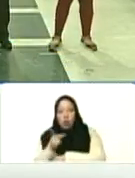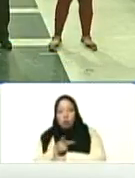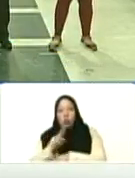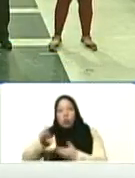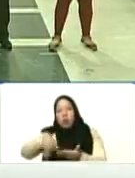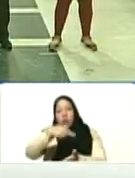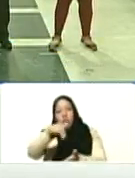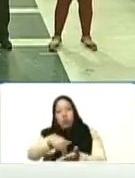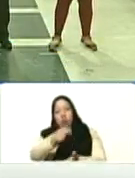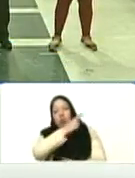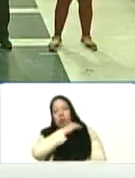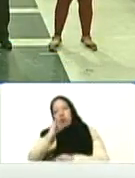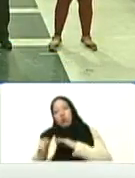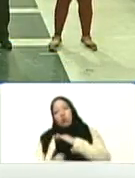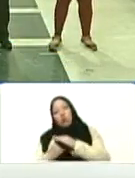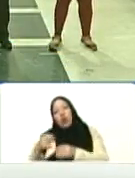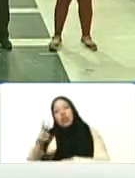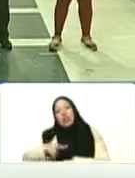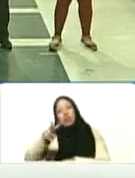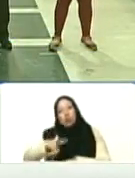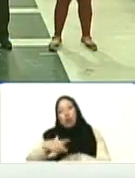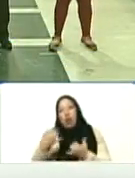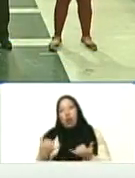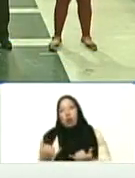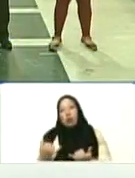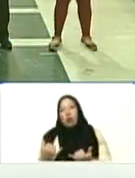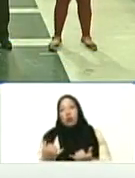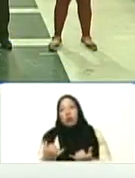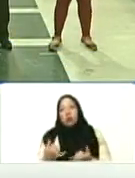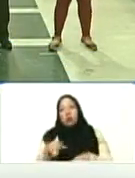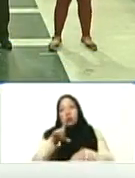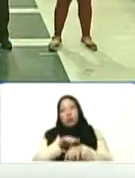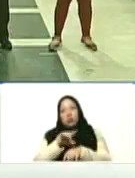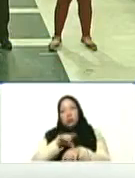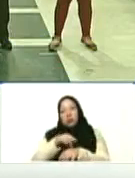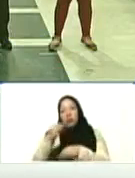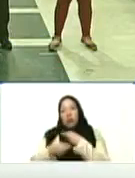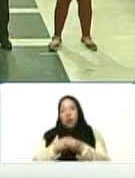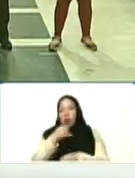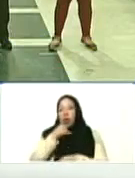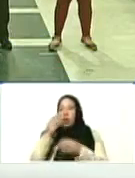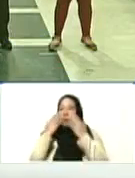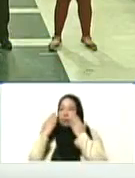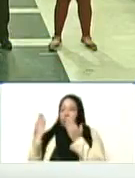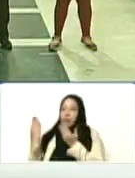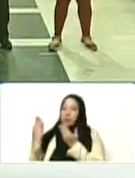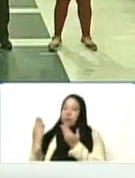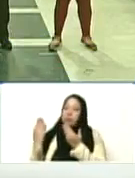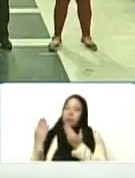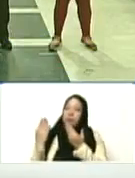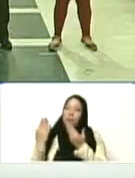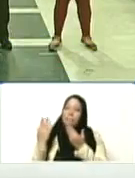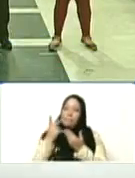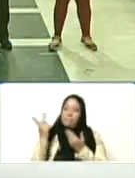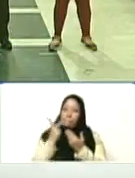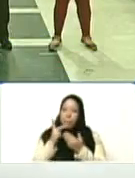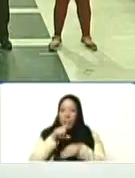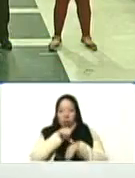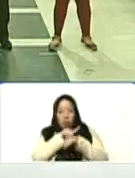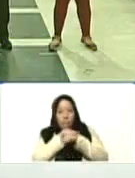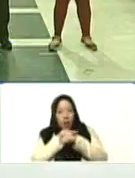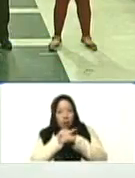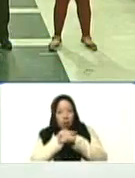del Instituto Venezolano de los Seguros Sociales, y el doctor Gilberto Mendoza. Precisamente